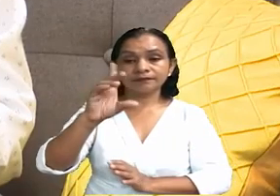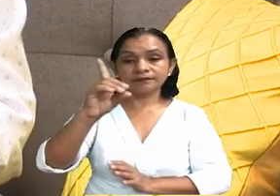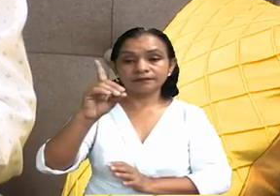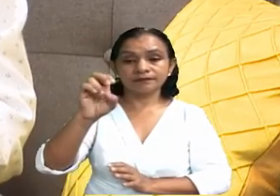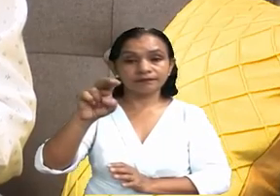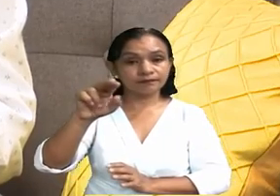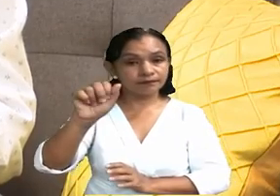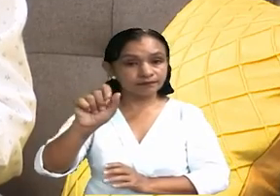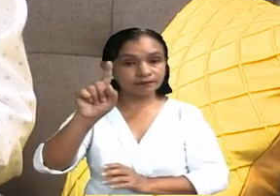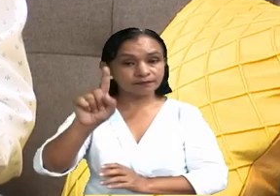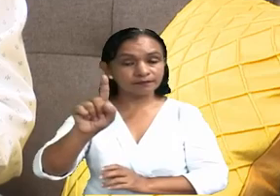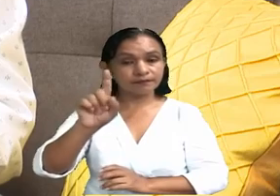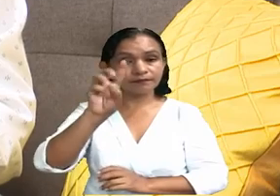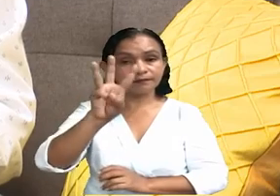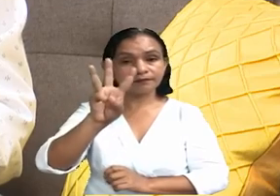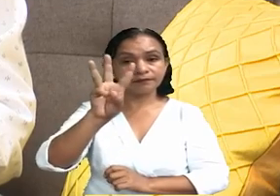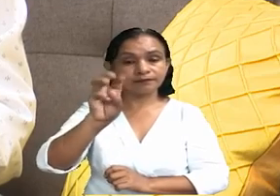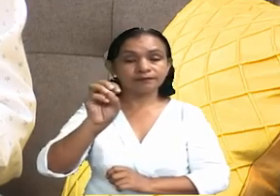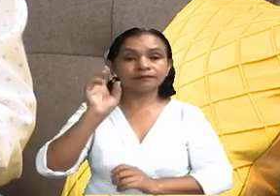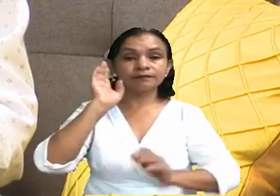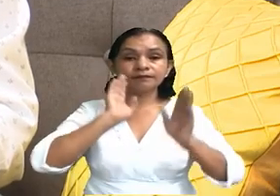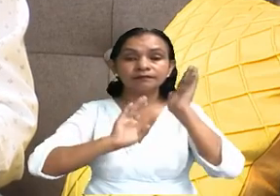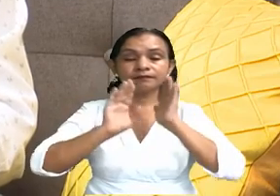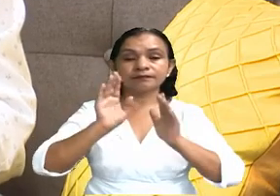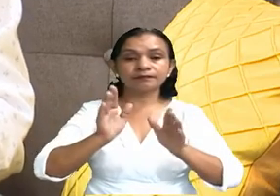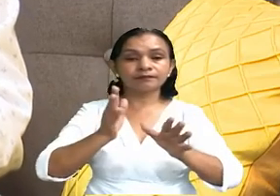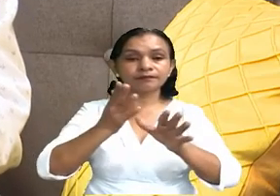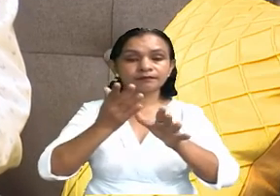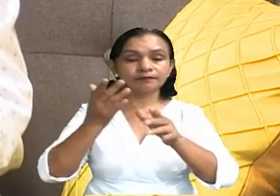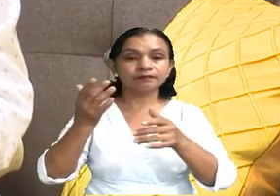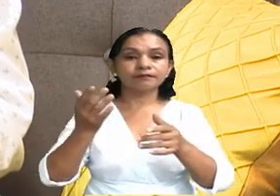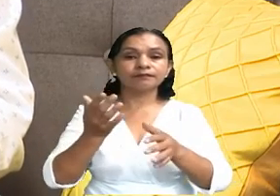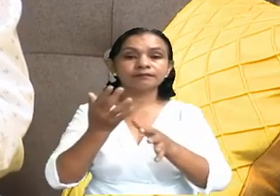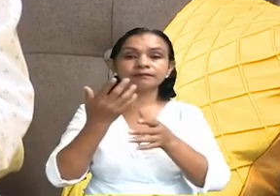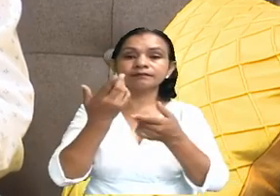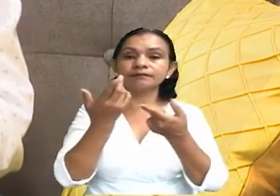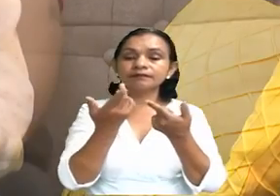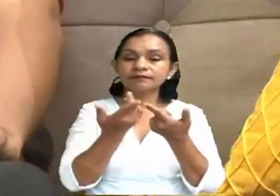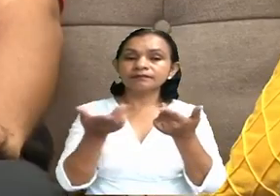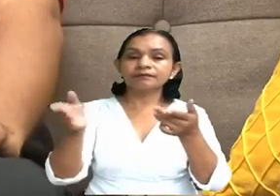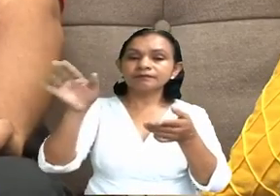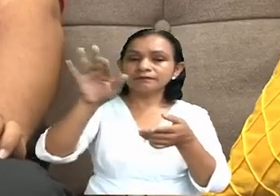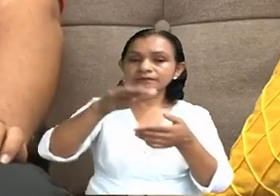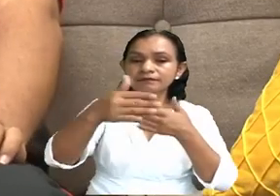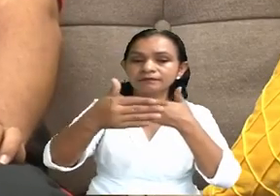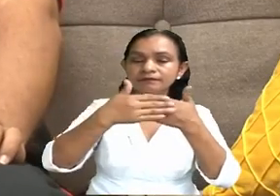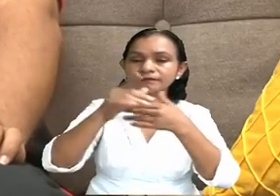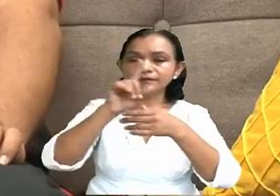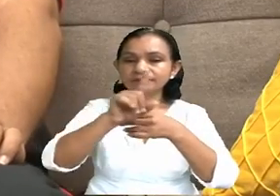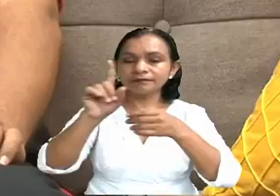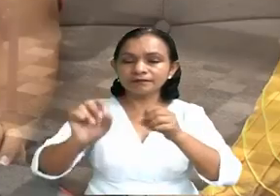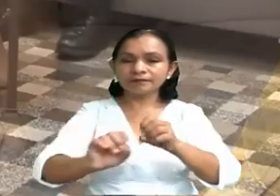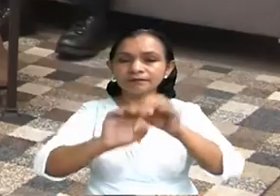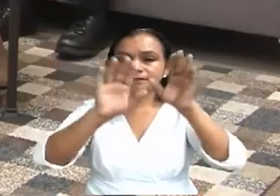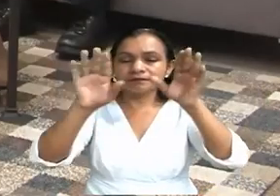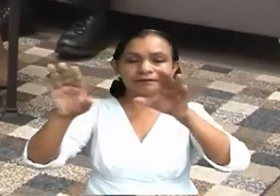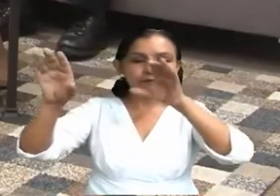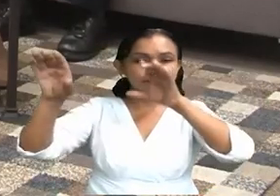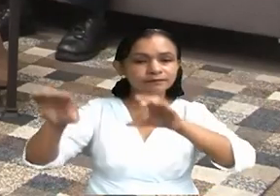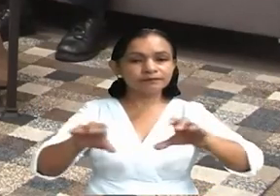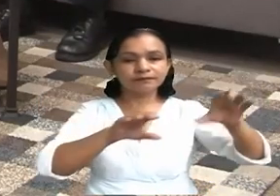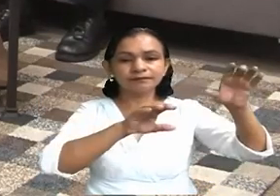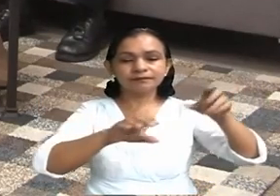p.m. Y 30 de agosto, San Jorge, a partir de las 11 de la mañana. Y así van a estar, ¿no?, todos